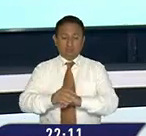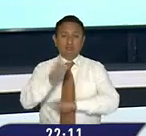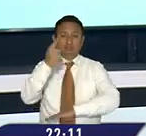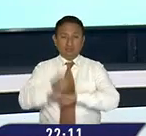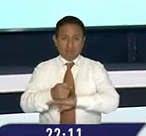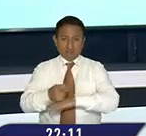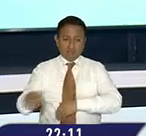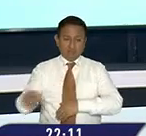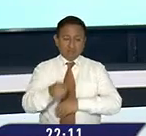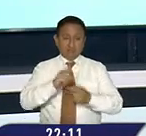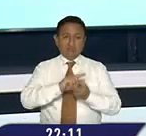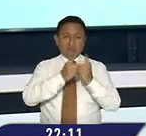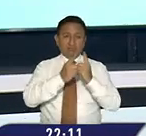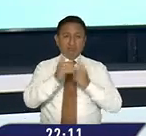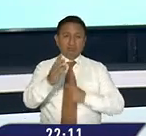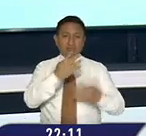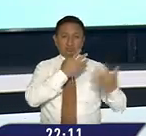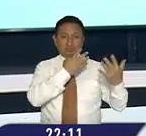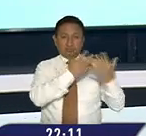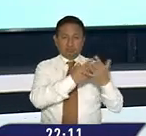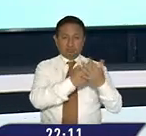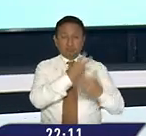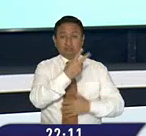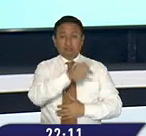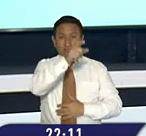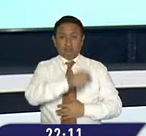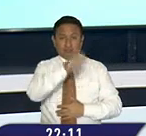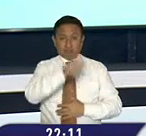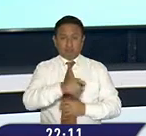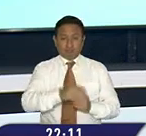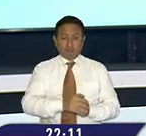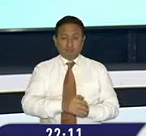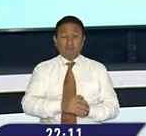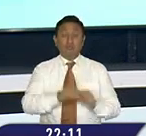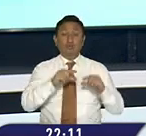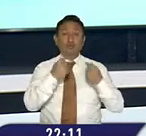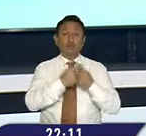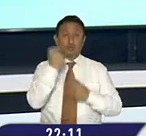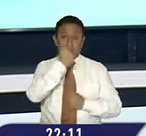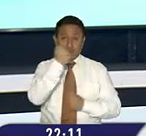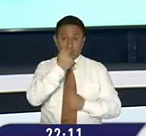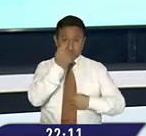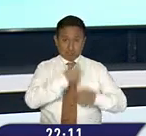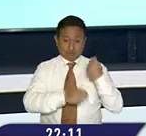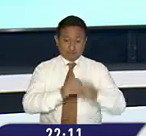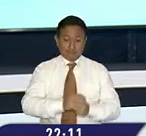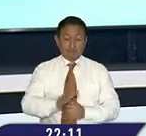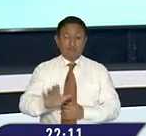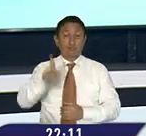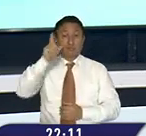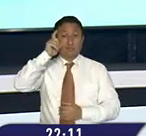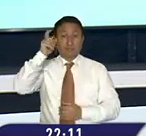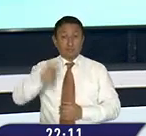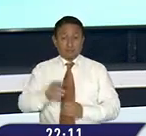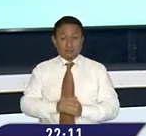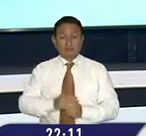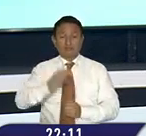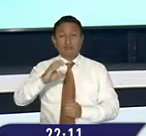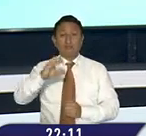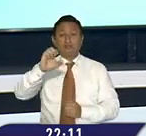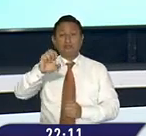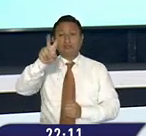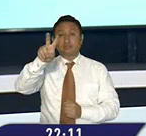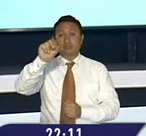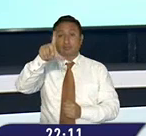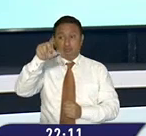la sustitución de la prisión preventiva de 2 personas procesadas por narcotráfico. El fiscal Reinaldo Ceballos criticó